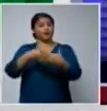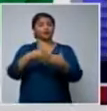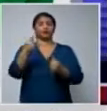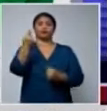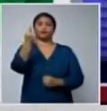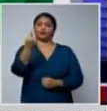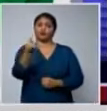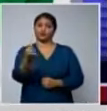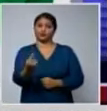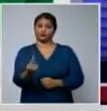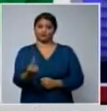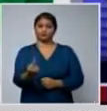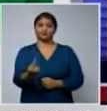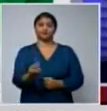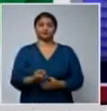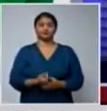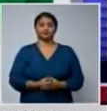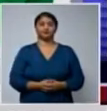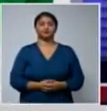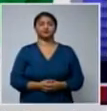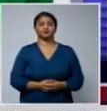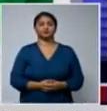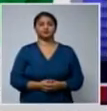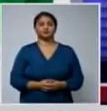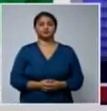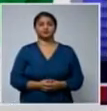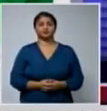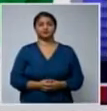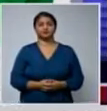uno. Casos autóctonos.